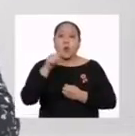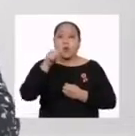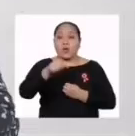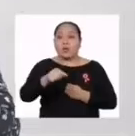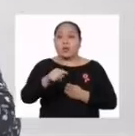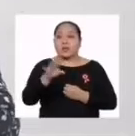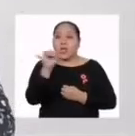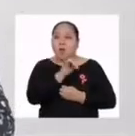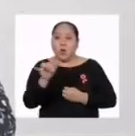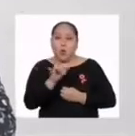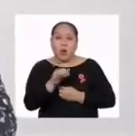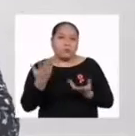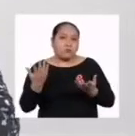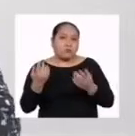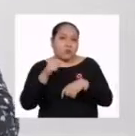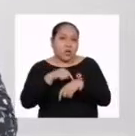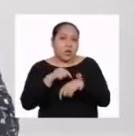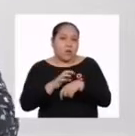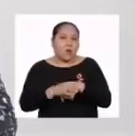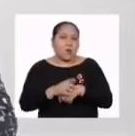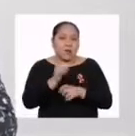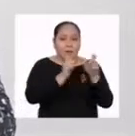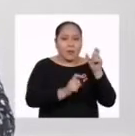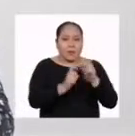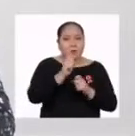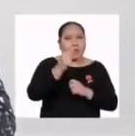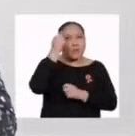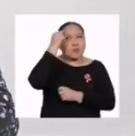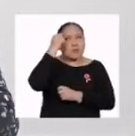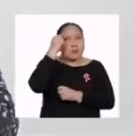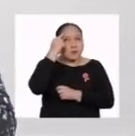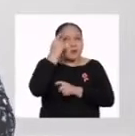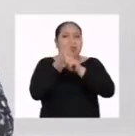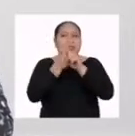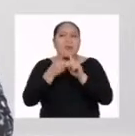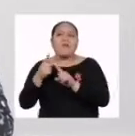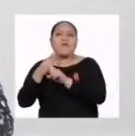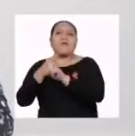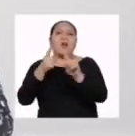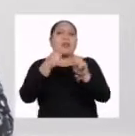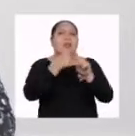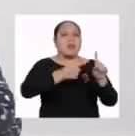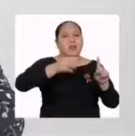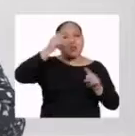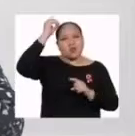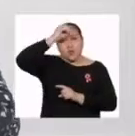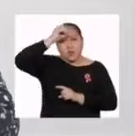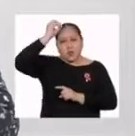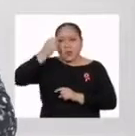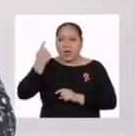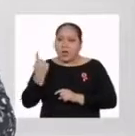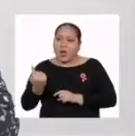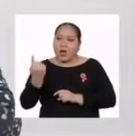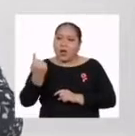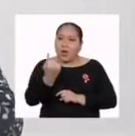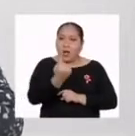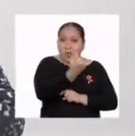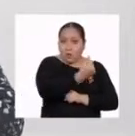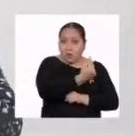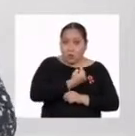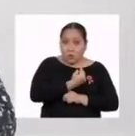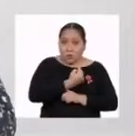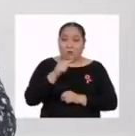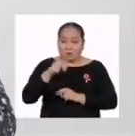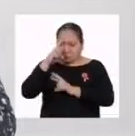una misma situación, las personas podemos tener distintas opiniones. Cada una de ellas